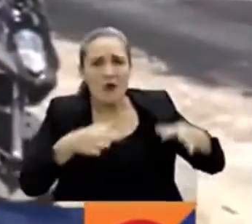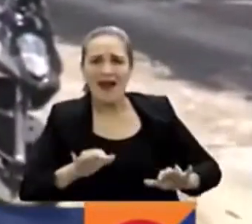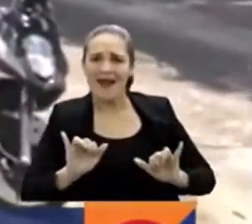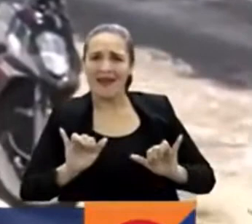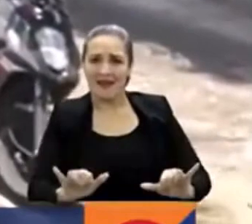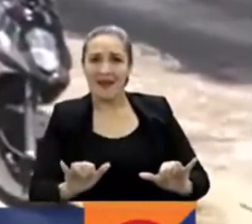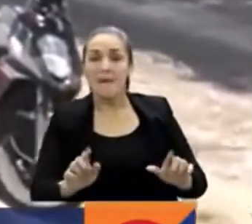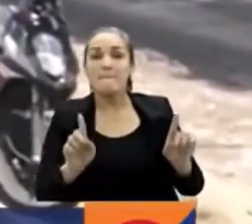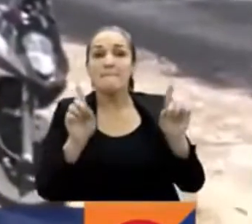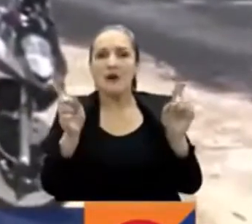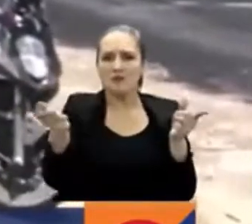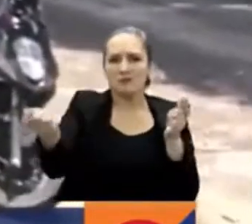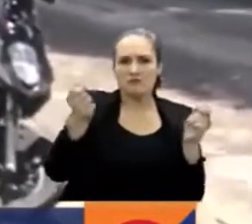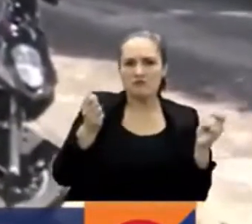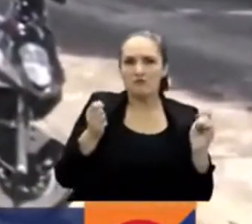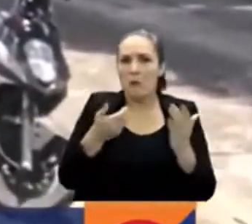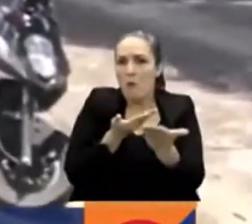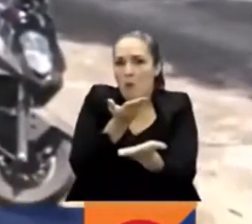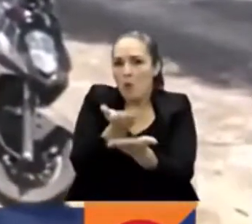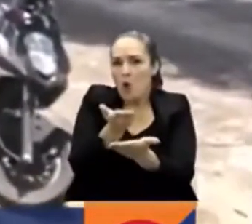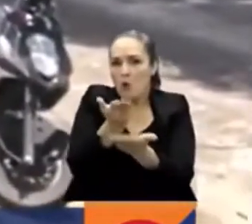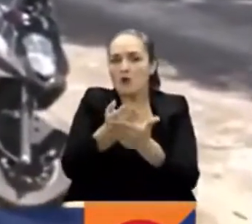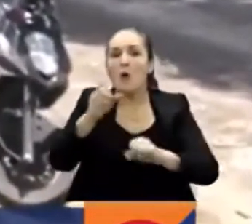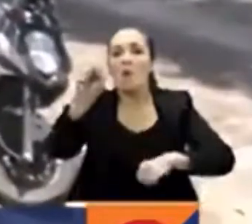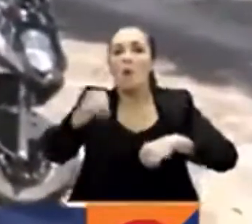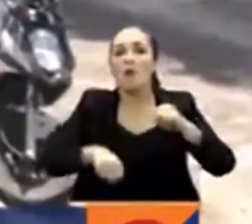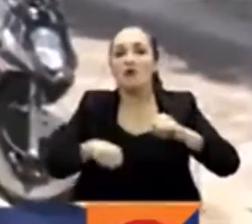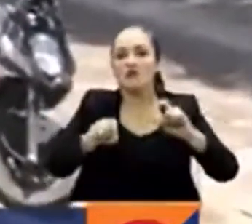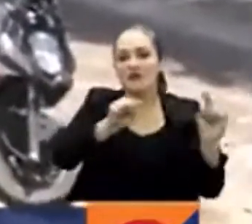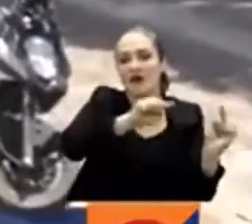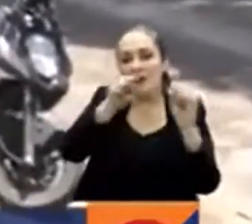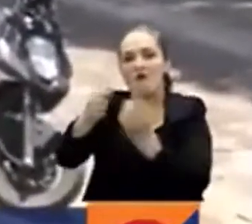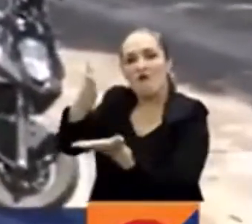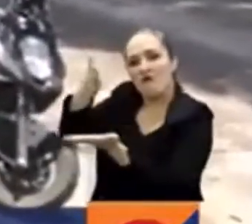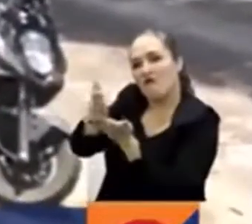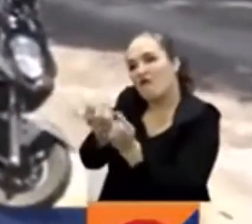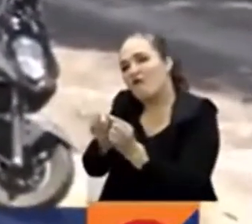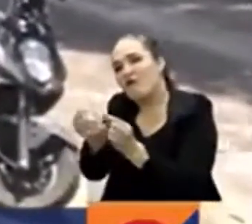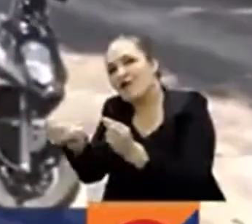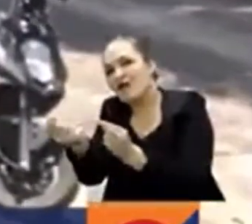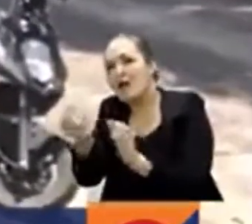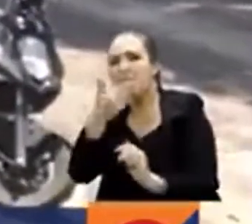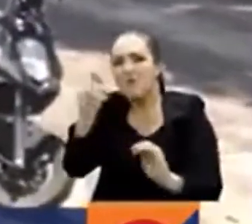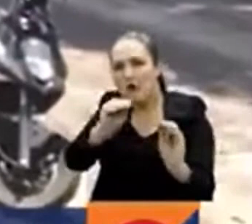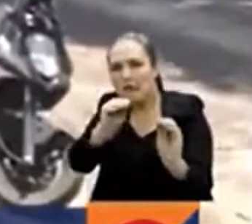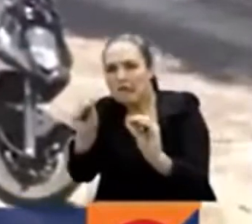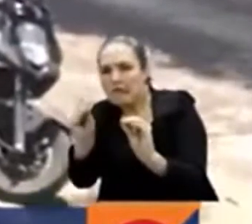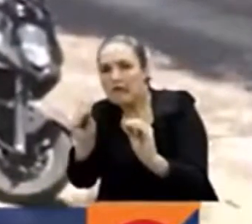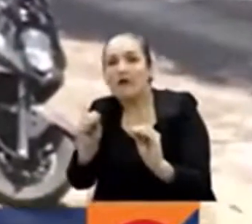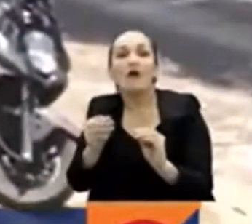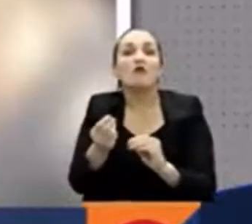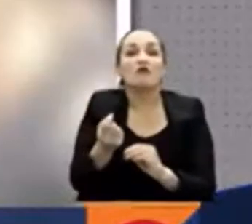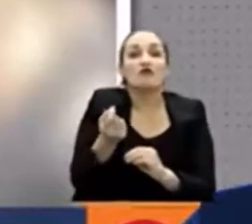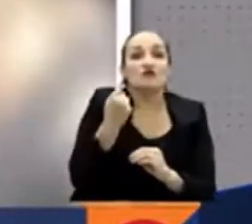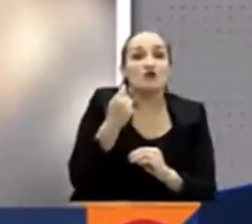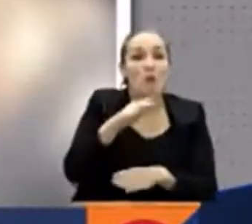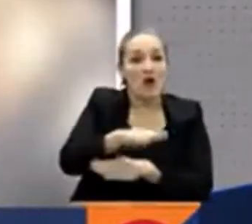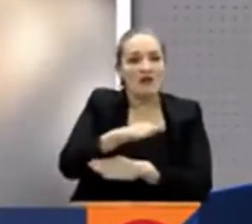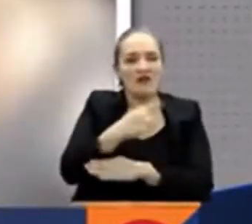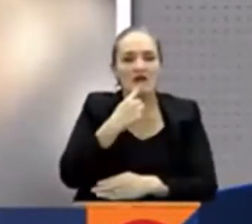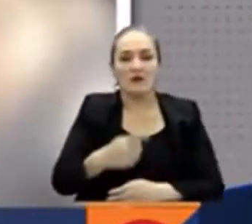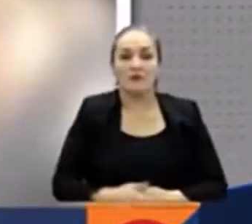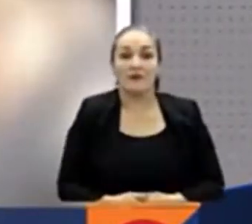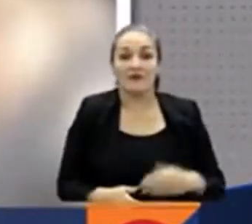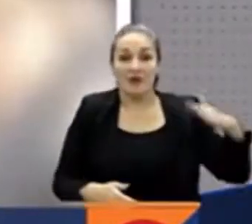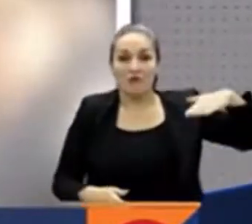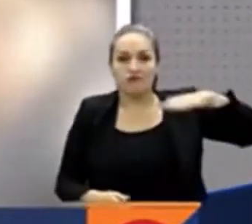pero mientras tanto se plantea que podría darse en la zona fronteriza. Estos son los detalles de lo ocurrido en horas de la tarde de ayer. La ruta del